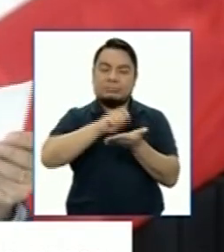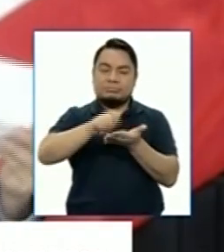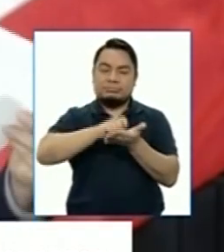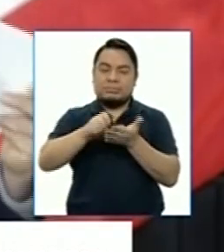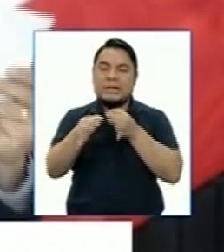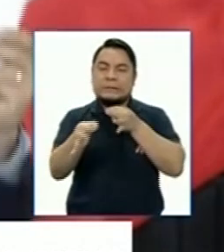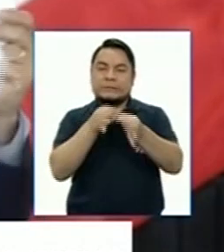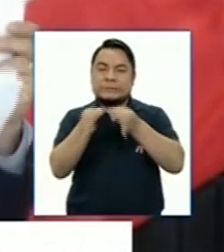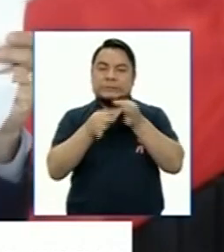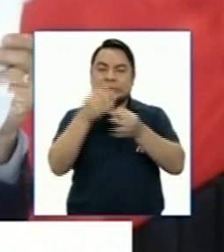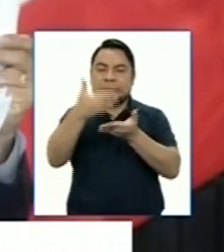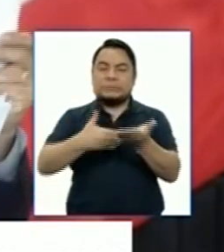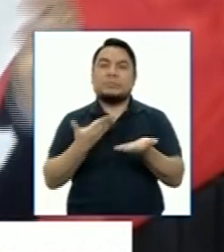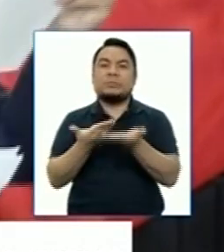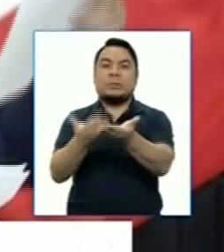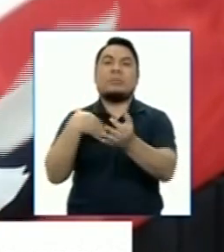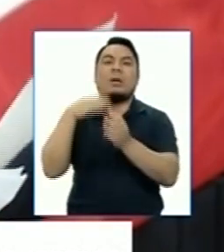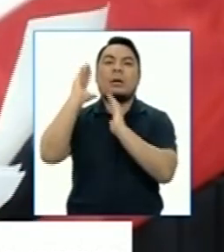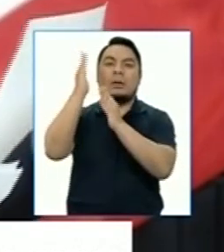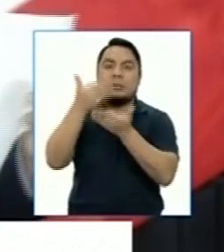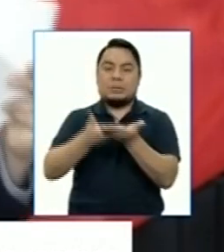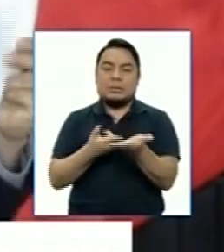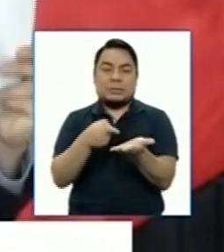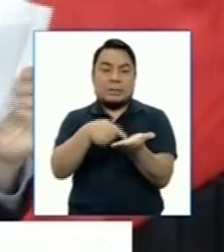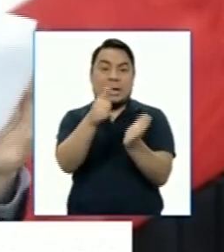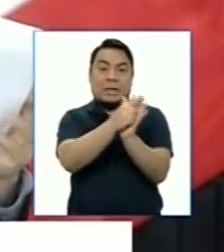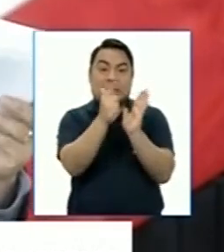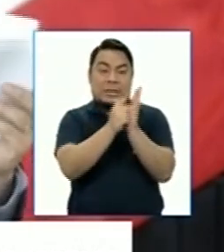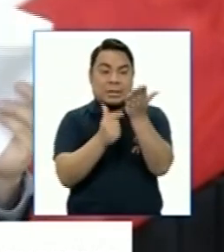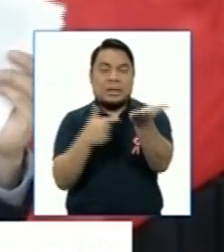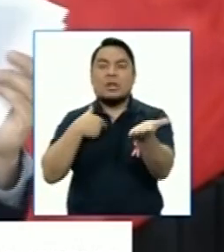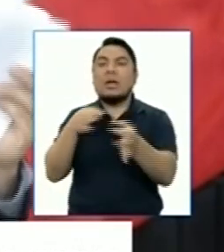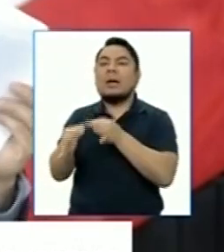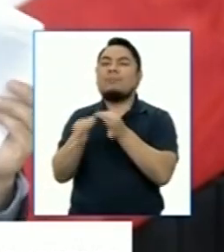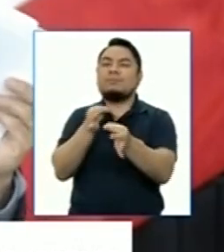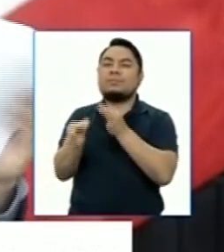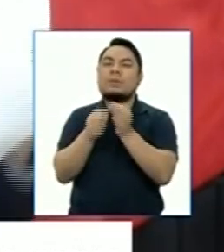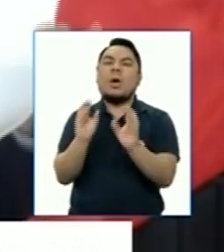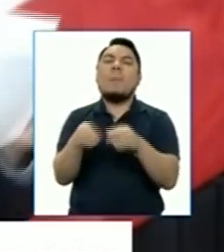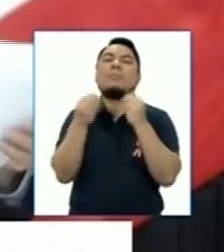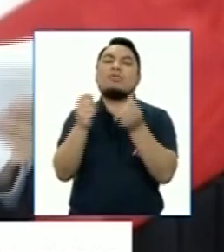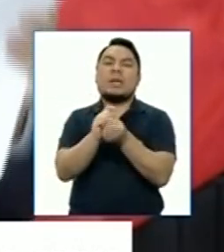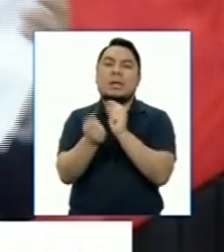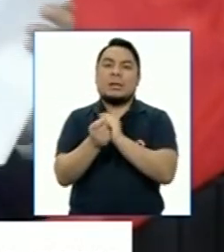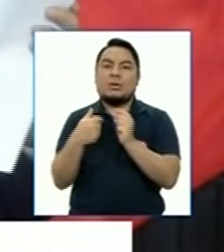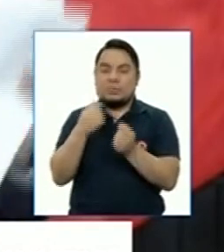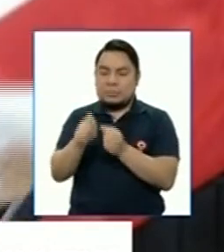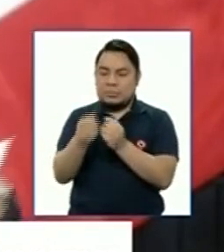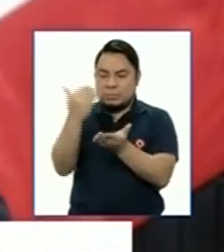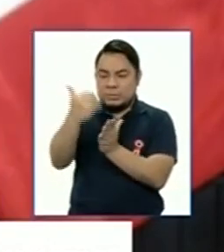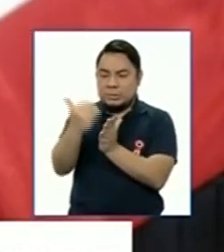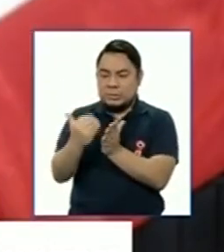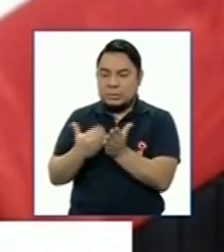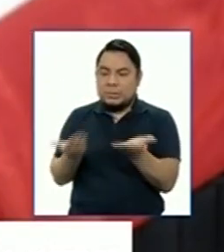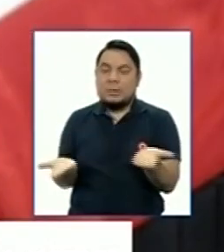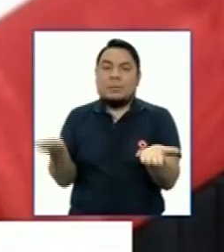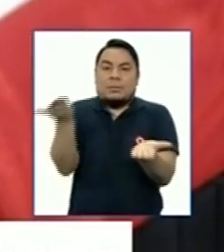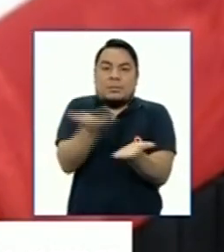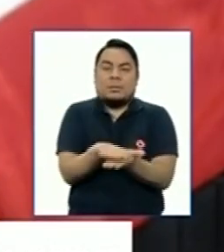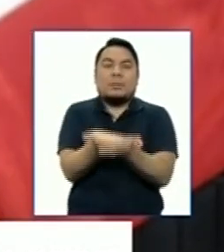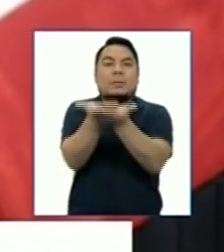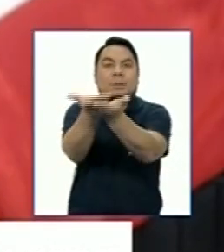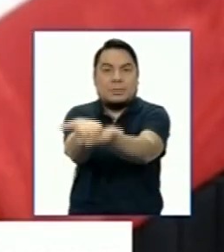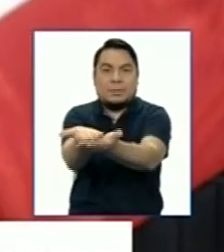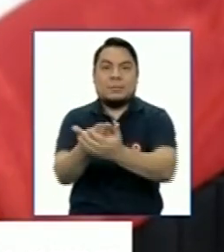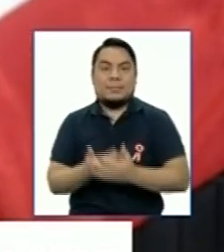discusiones estas predicciones ha sido la de junio tiene efectivamente hasta el 17 de junio tenían esa